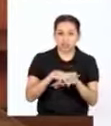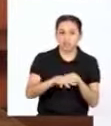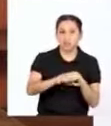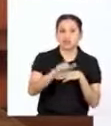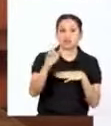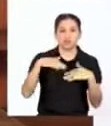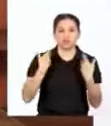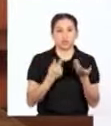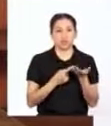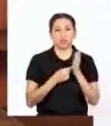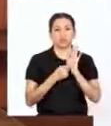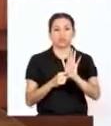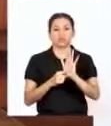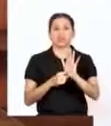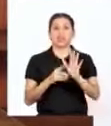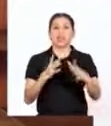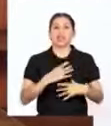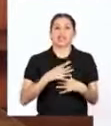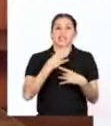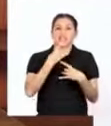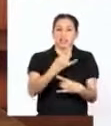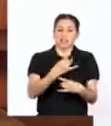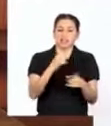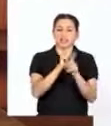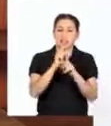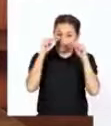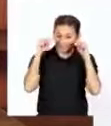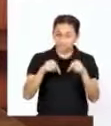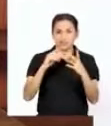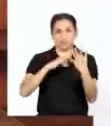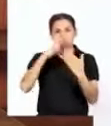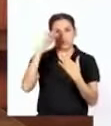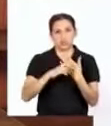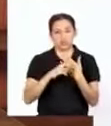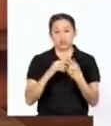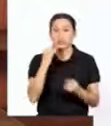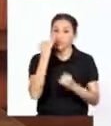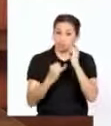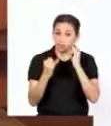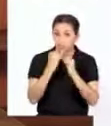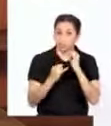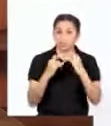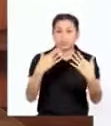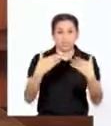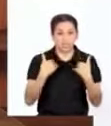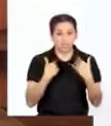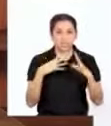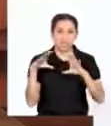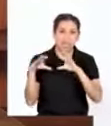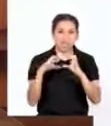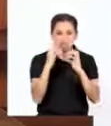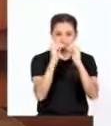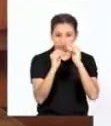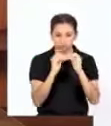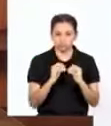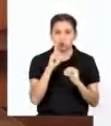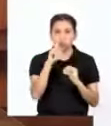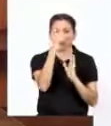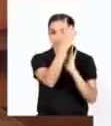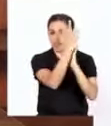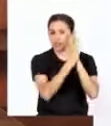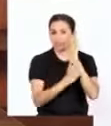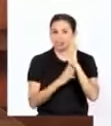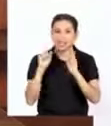de quienes podrían mostrar interés o tener influencia en el proyecto. Finalmente, tienes que elaborar